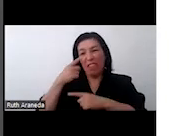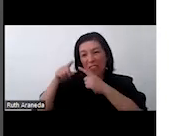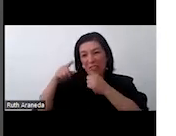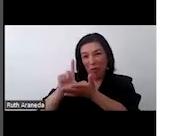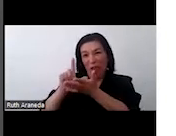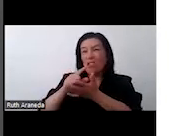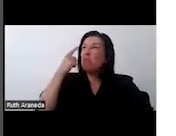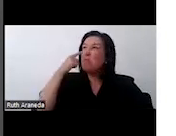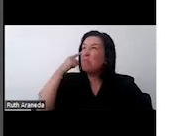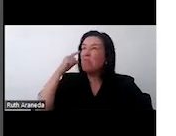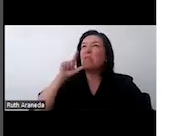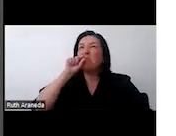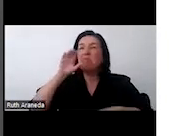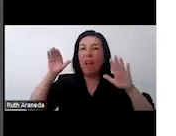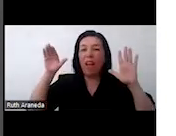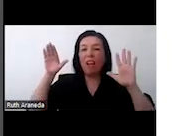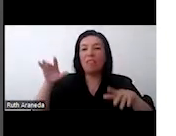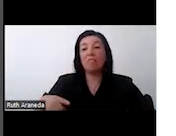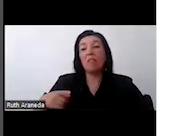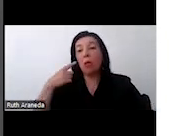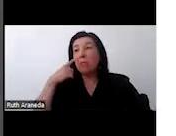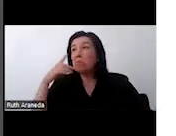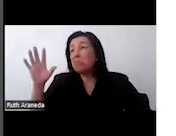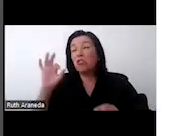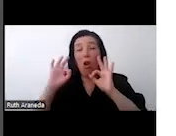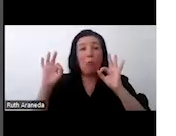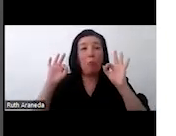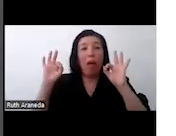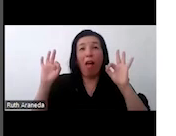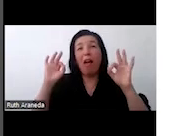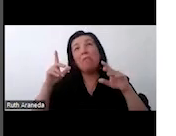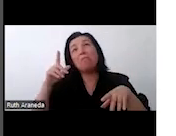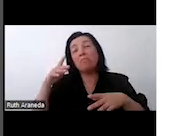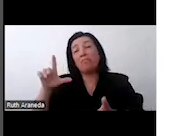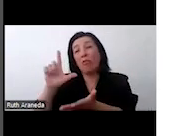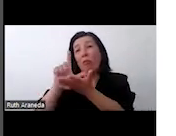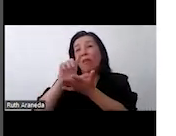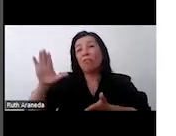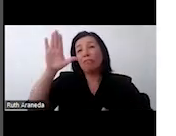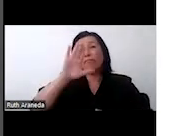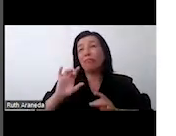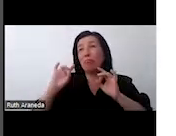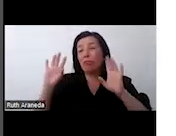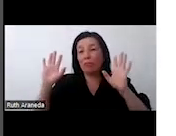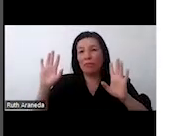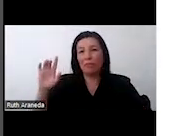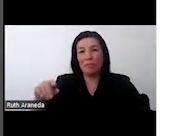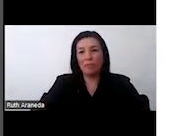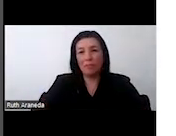pájaros, y lo tomaba como algo más cotidiano del paisaje. Entonces, en ese sentido, no era